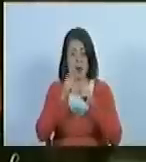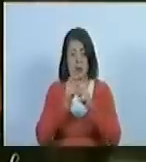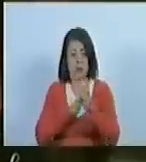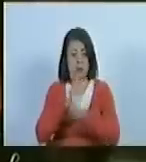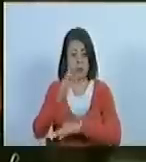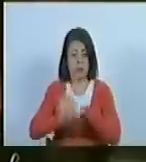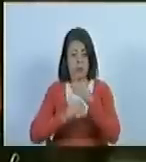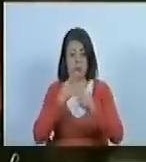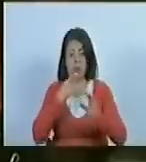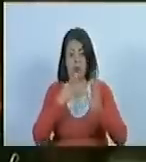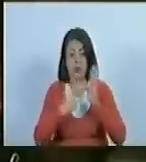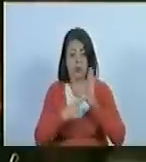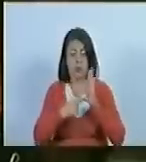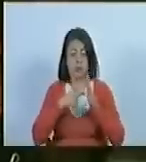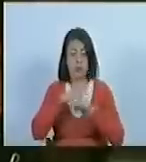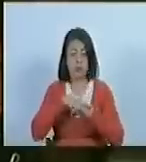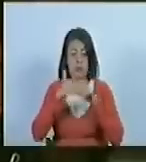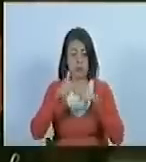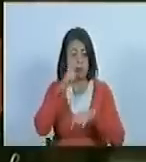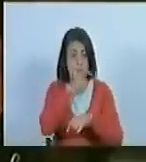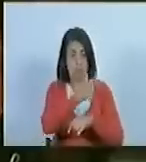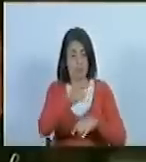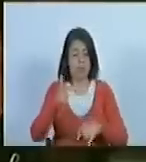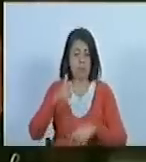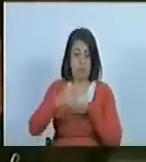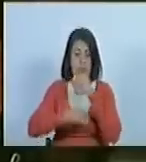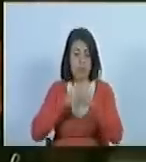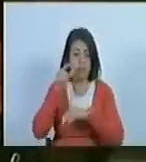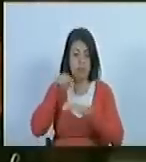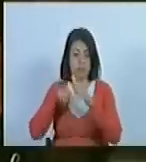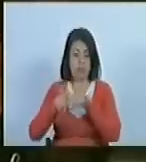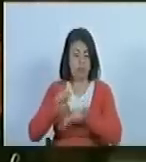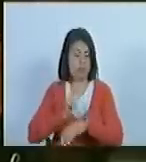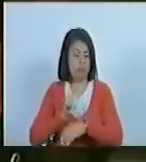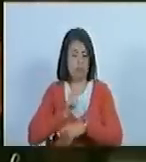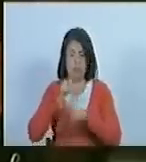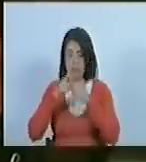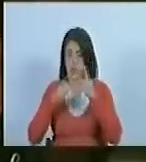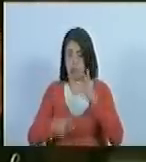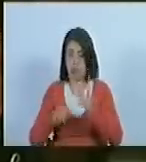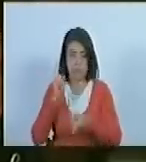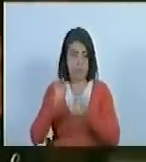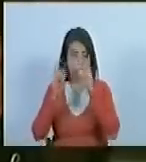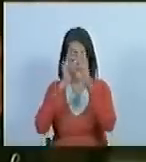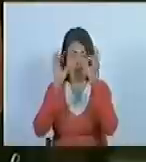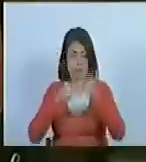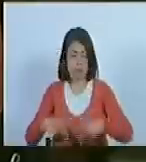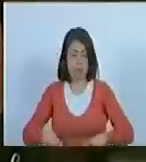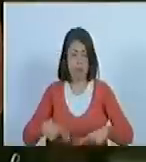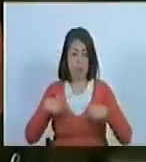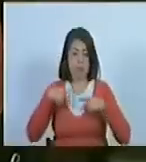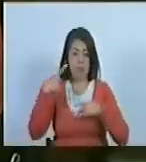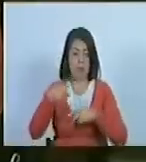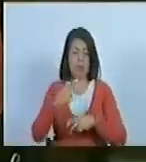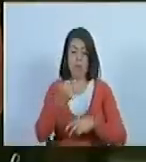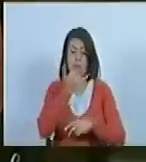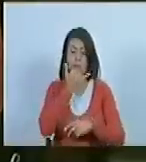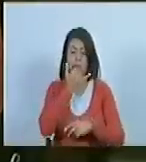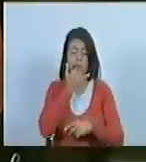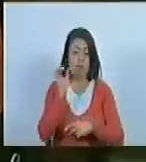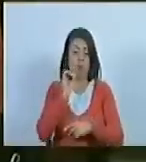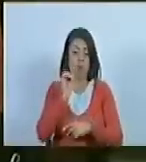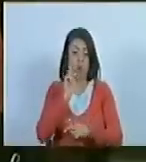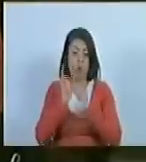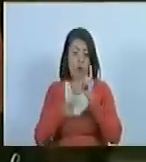vamos a seguir cumpliendo, porque el pueblo que está allá adentro, independientemente de que en algún momento de su vida haya cometido un delito